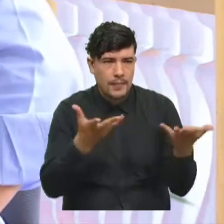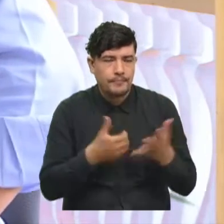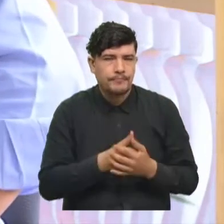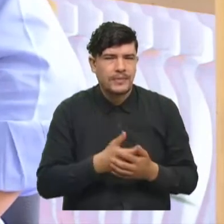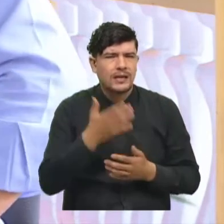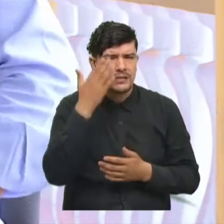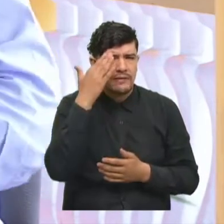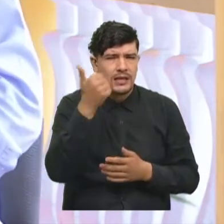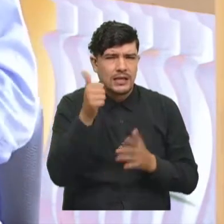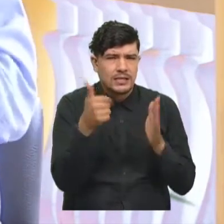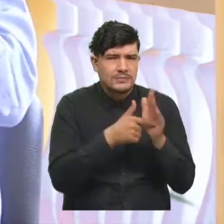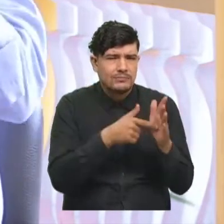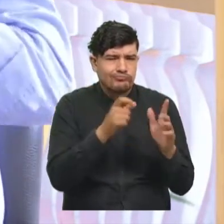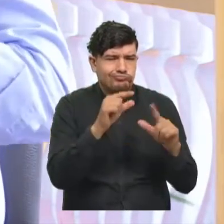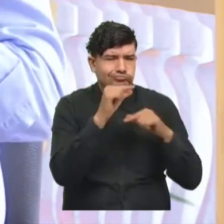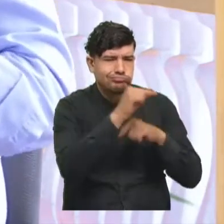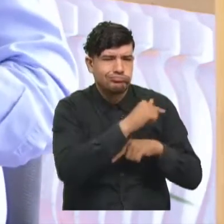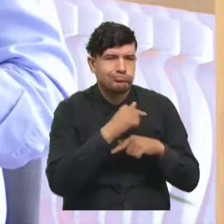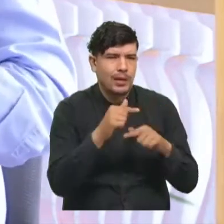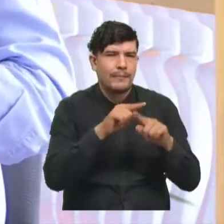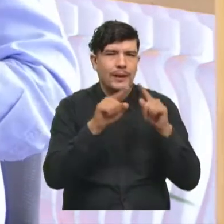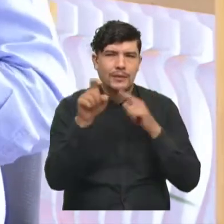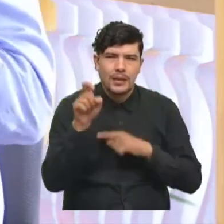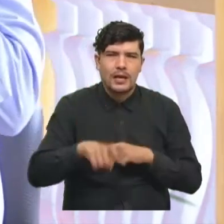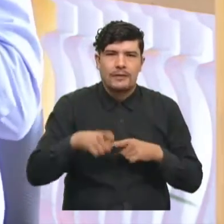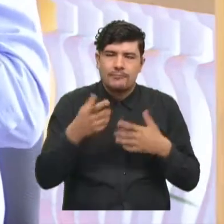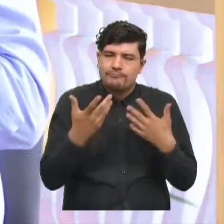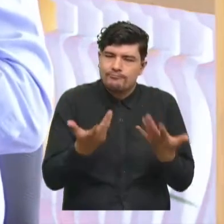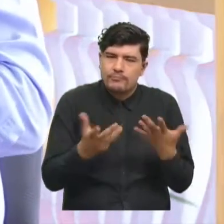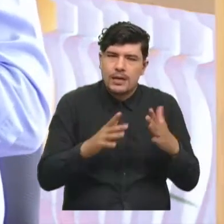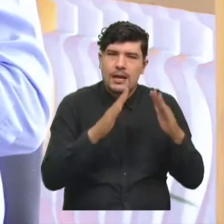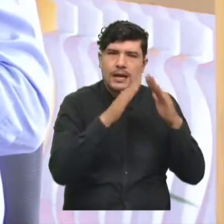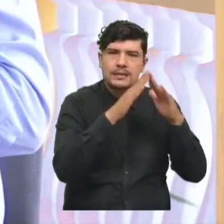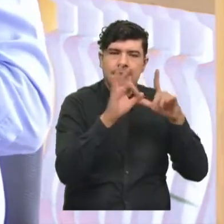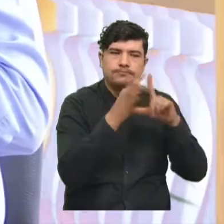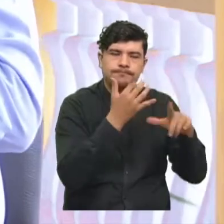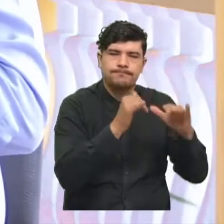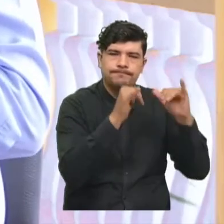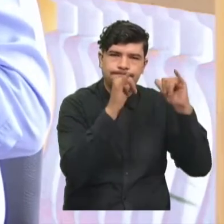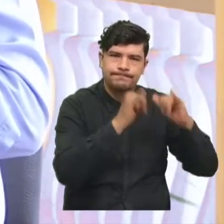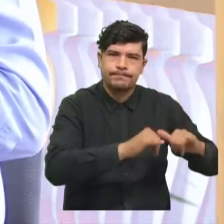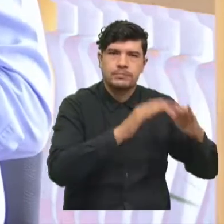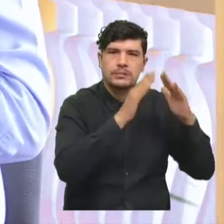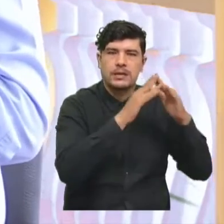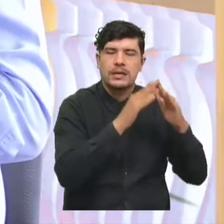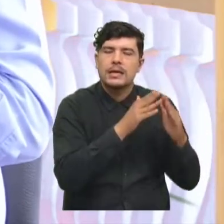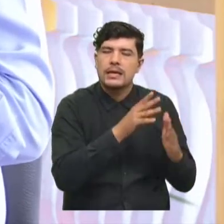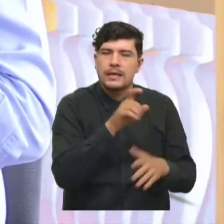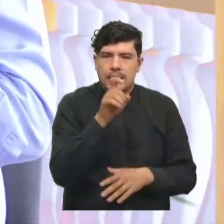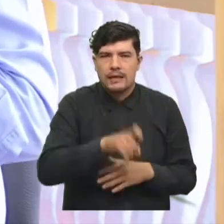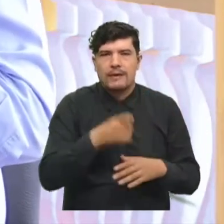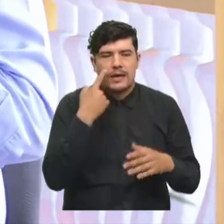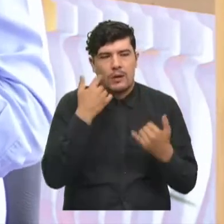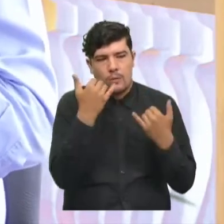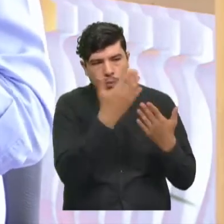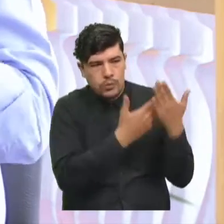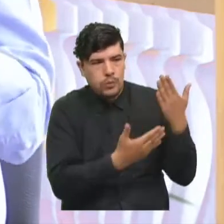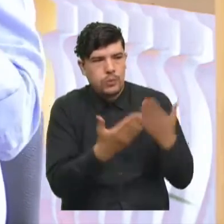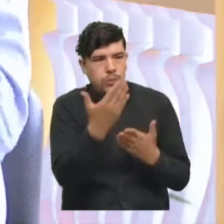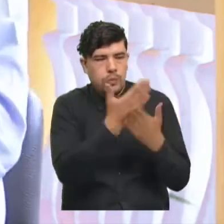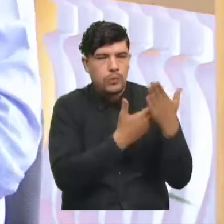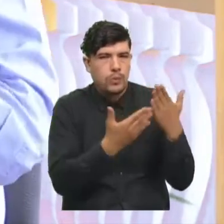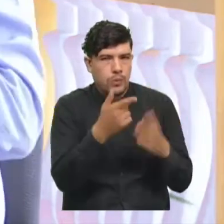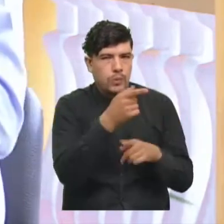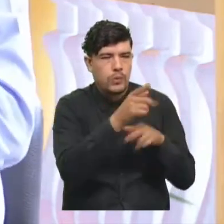trabajo con el ministerio entonces poder lograr esto nos toca quedarnos en las casas y ahí donde tenemos que seguir fortaleciendo estos escenarios para poder